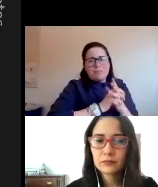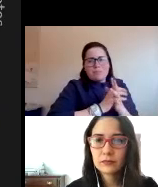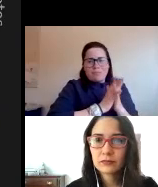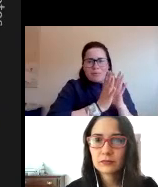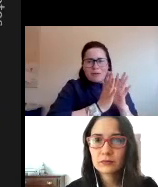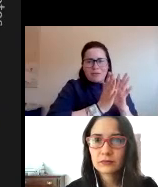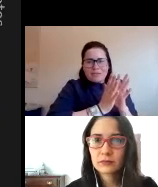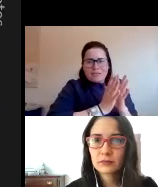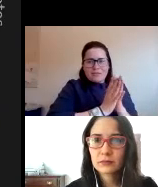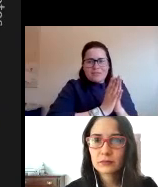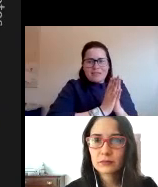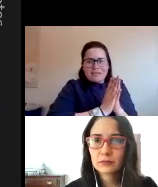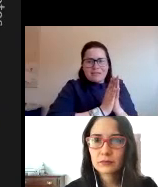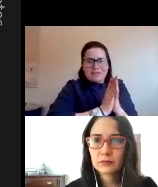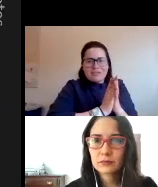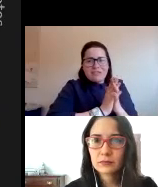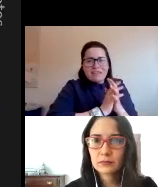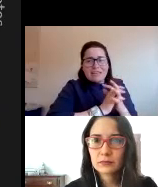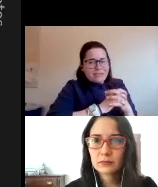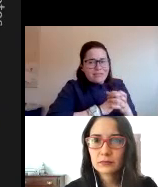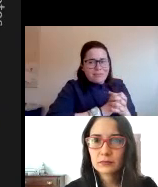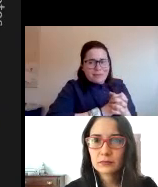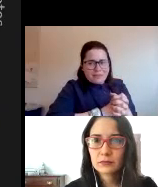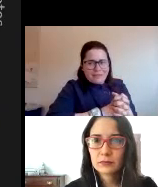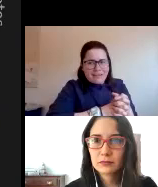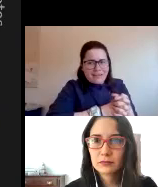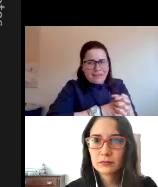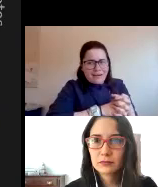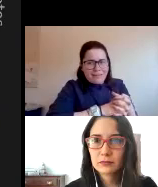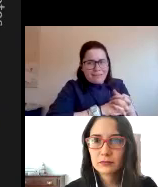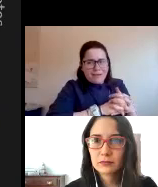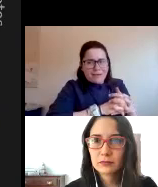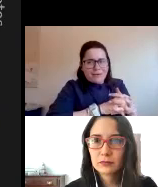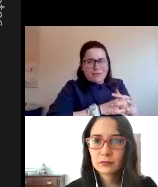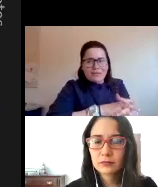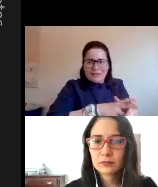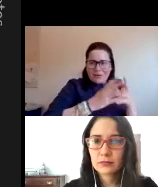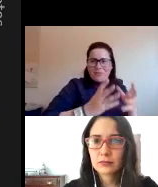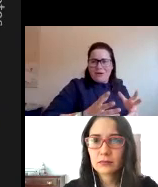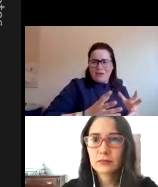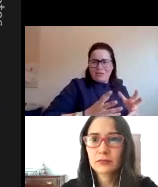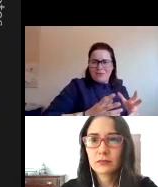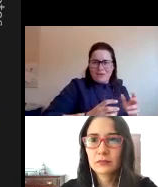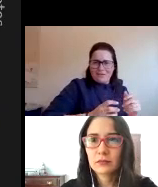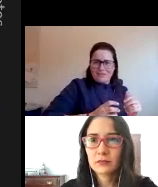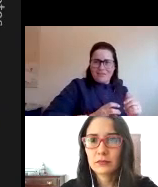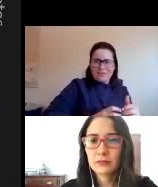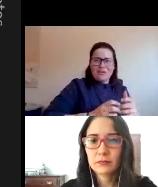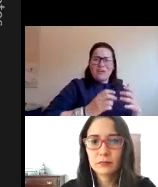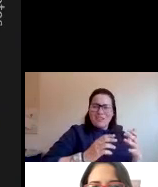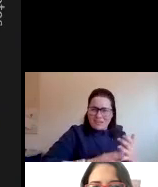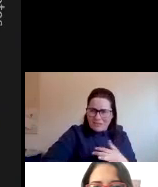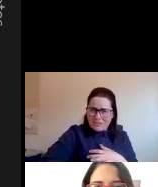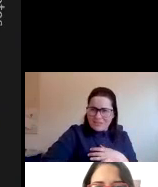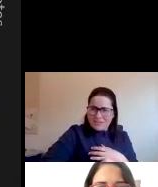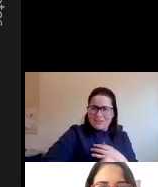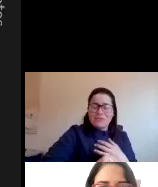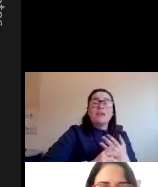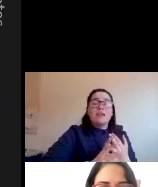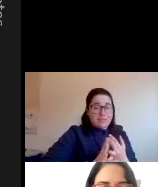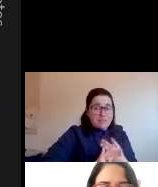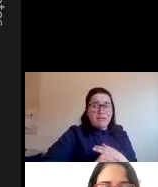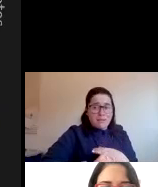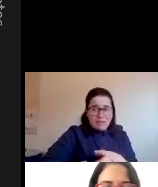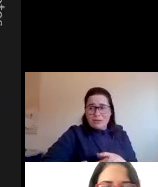no, por ponerlo así, no se ven lindos para meterse a nadar, pero no se ven como agua residual, ¿sí? Todavía tienen